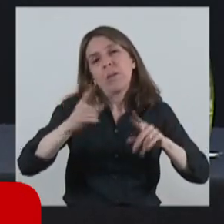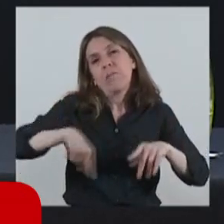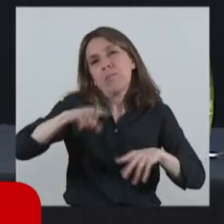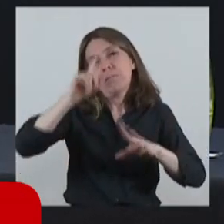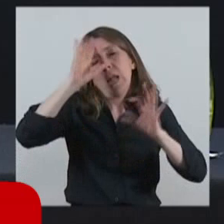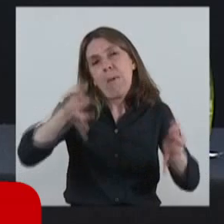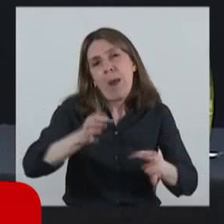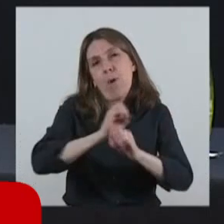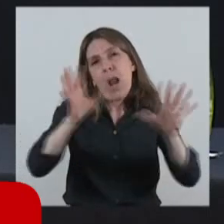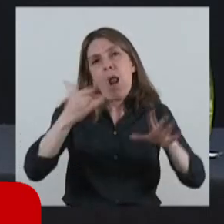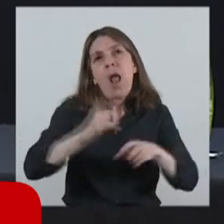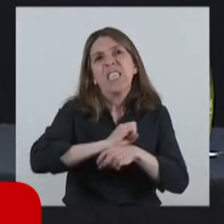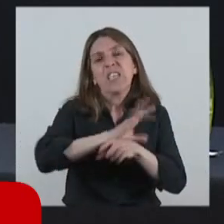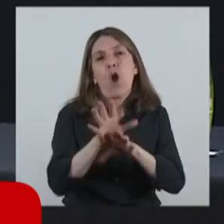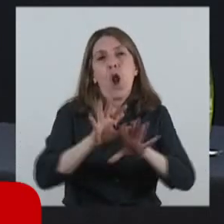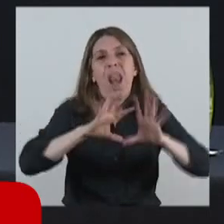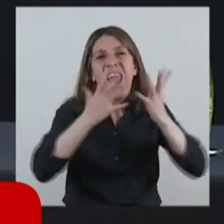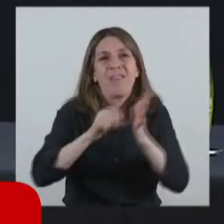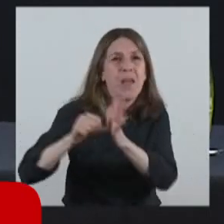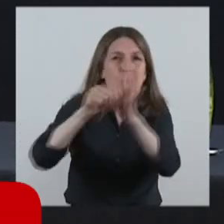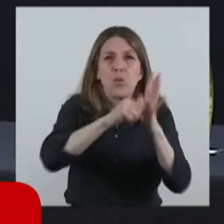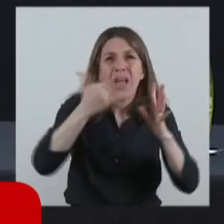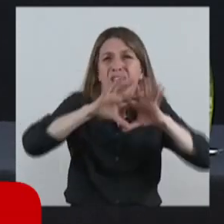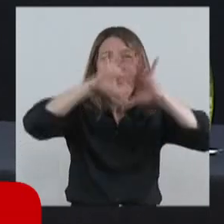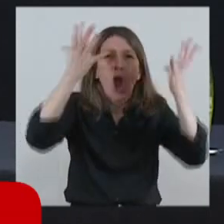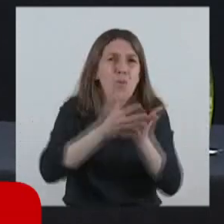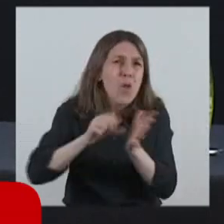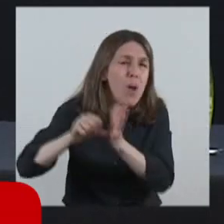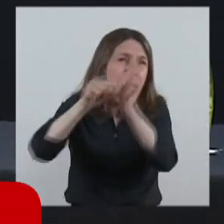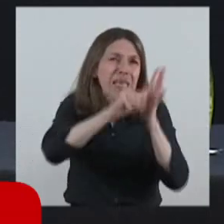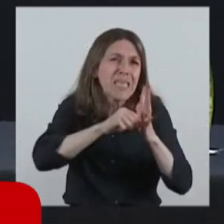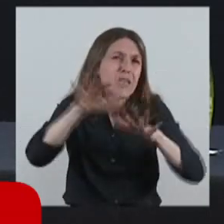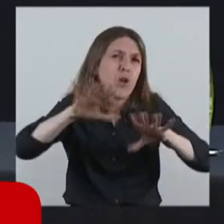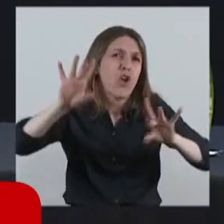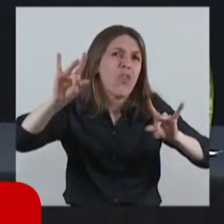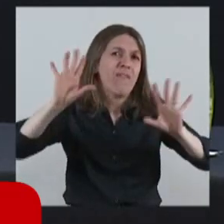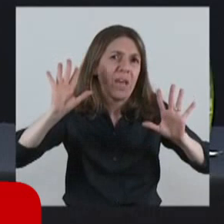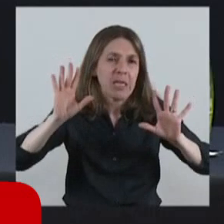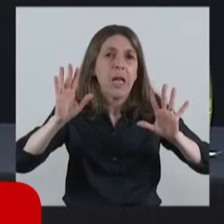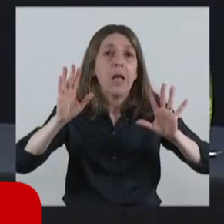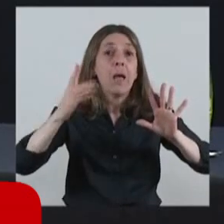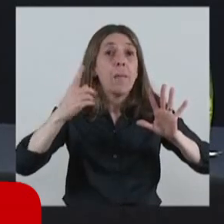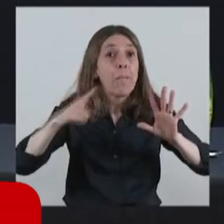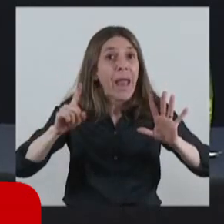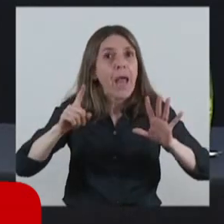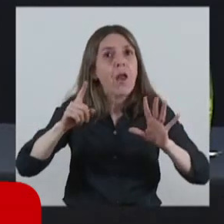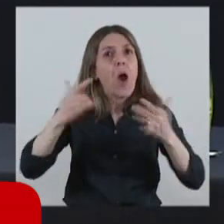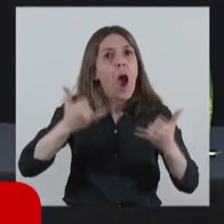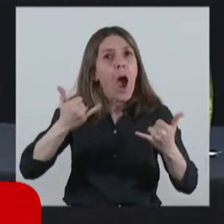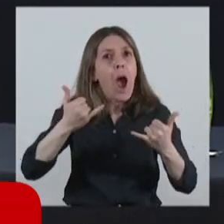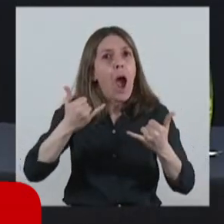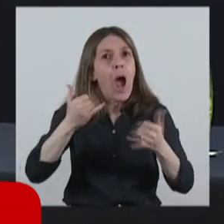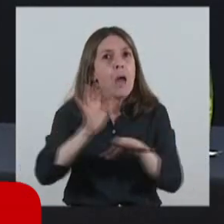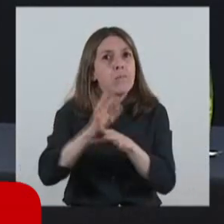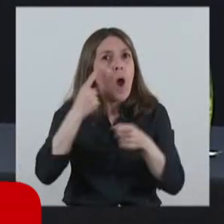pandemia, donde el escenario internacional se ha vuelto más complejo, pero donde vemos el interés porque aparecen